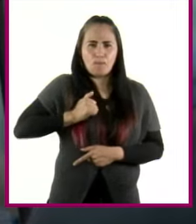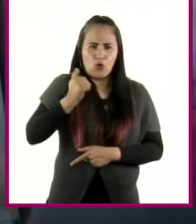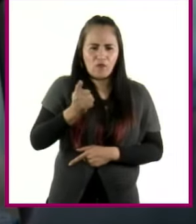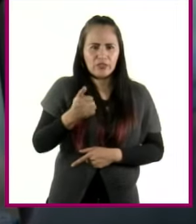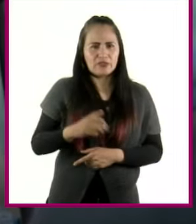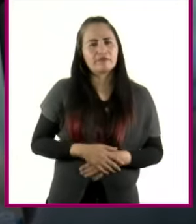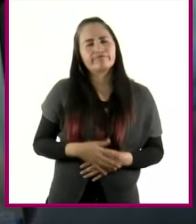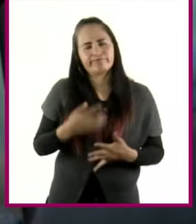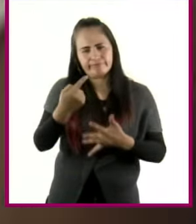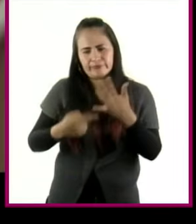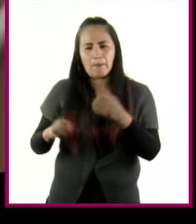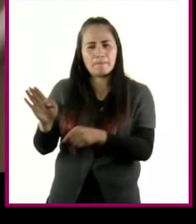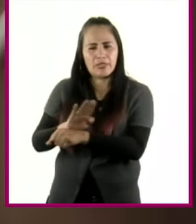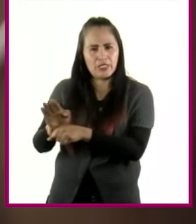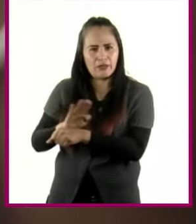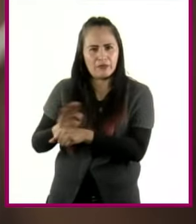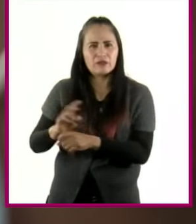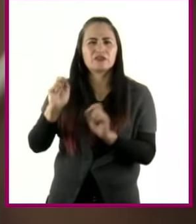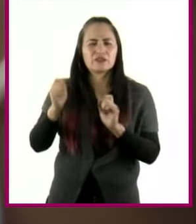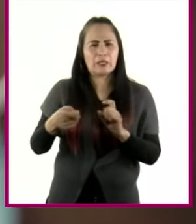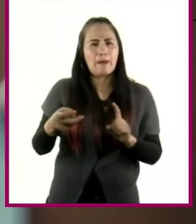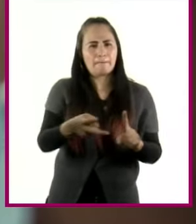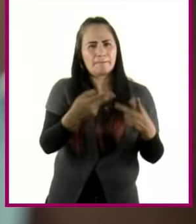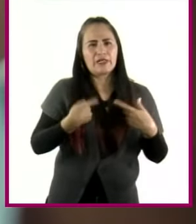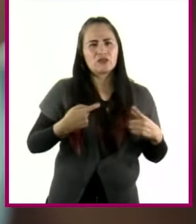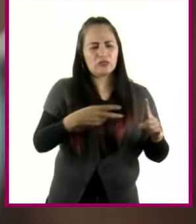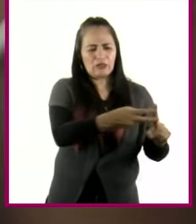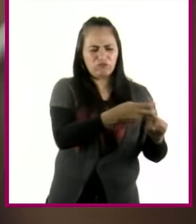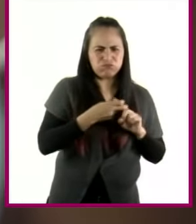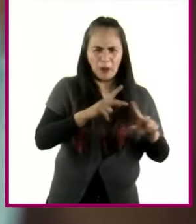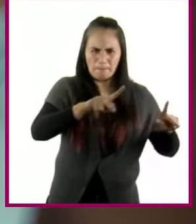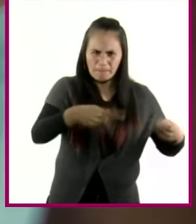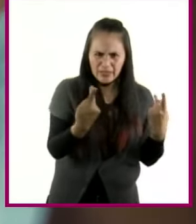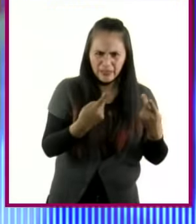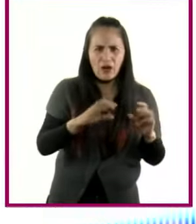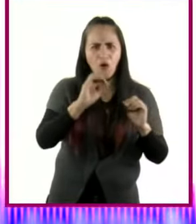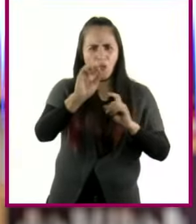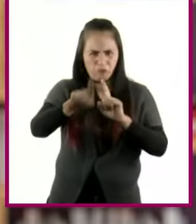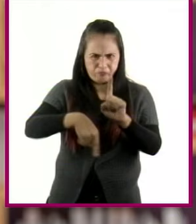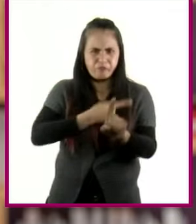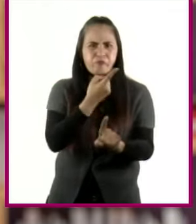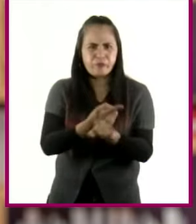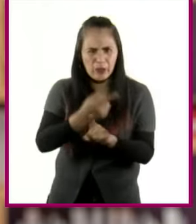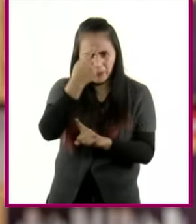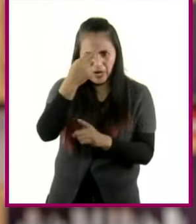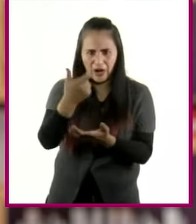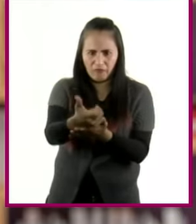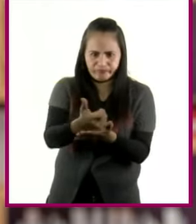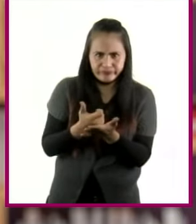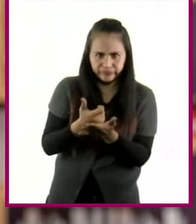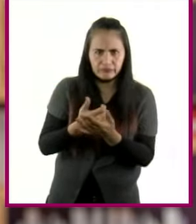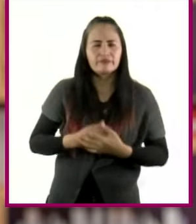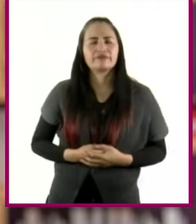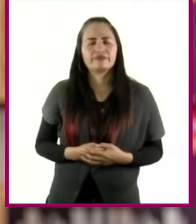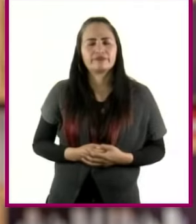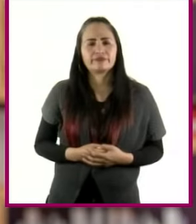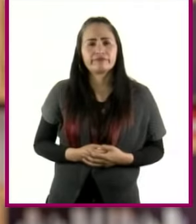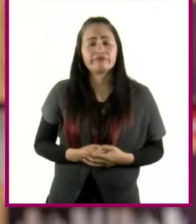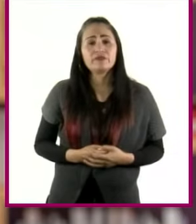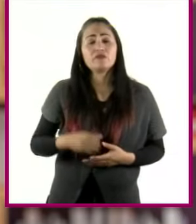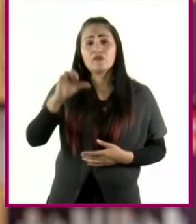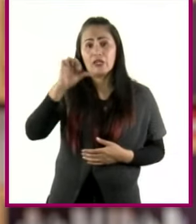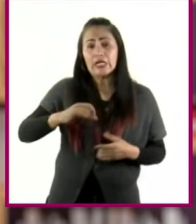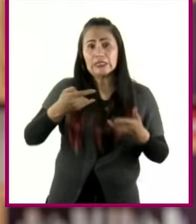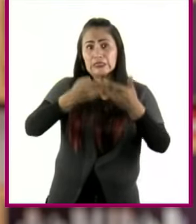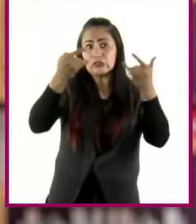deriva, entre otras cosas, en la trata de personas o la explotación sexual. En esta ocasión, a partir de la trama de un